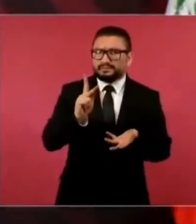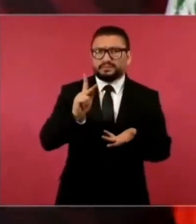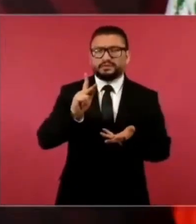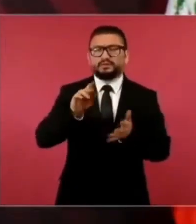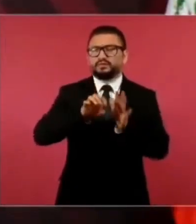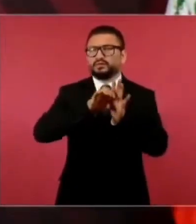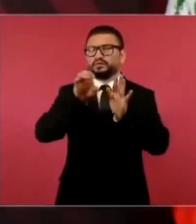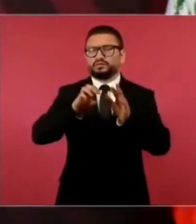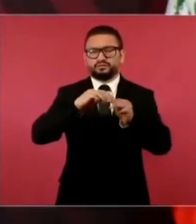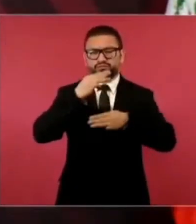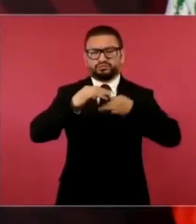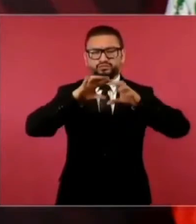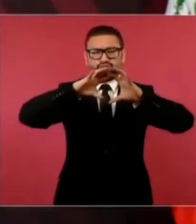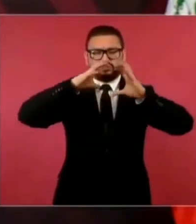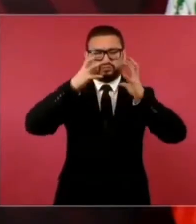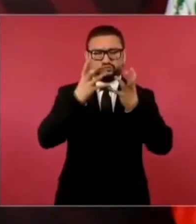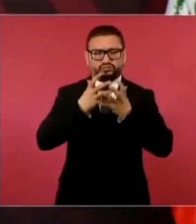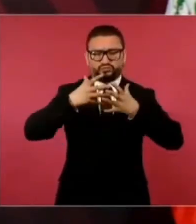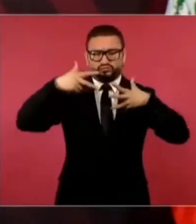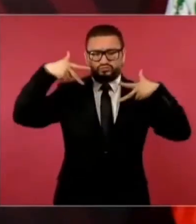satélites